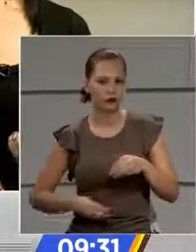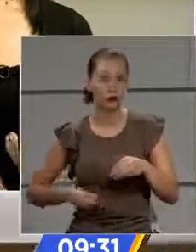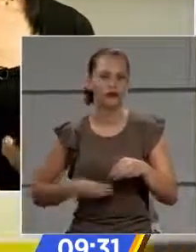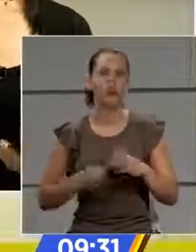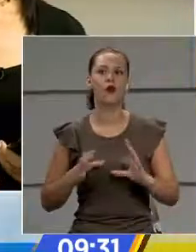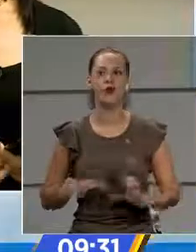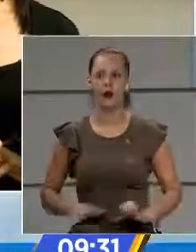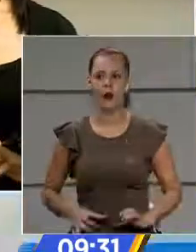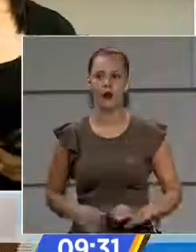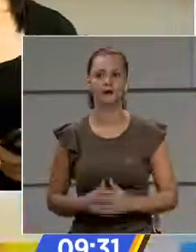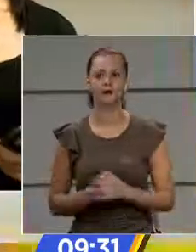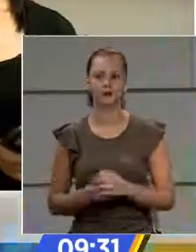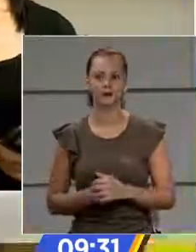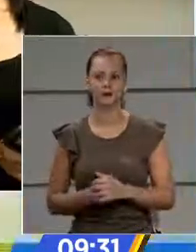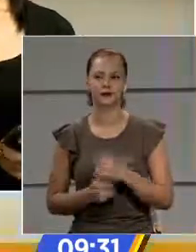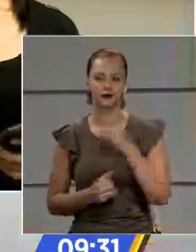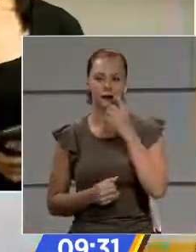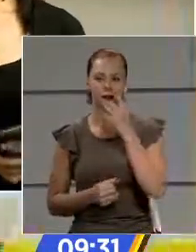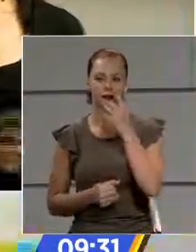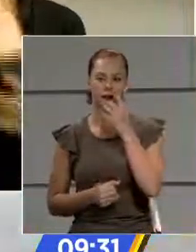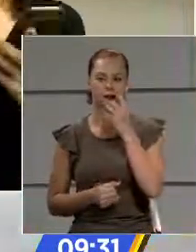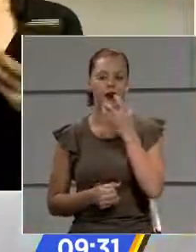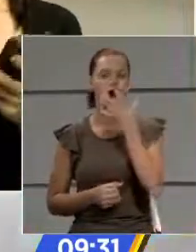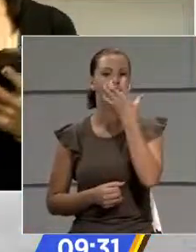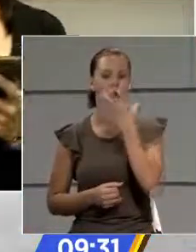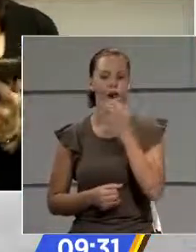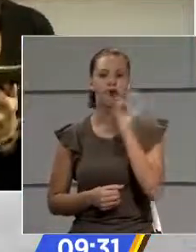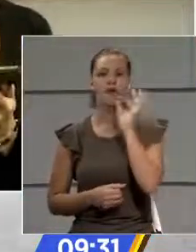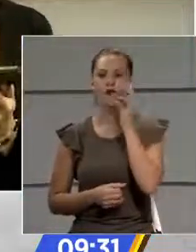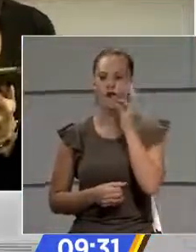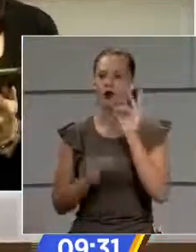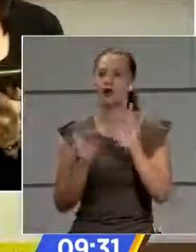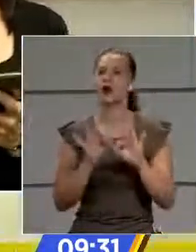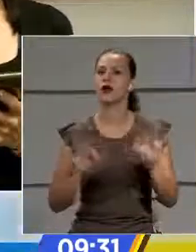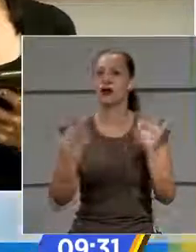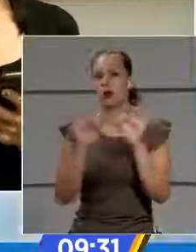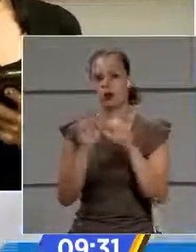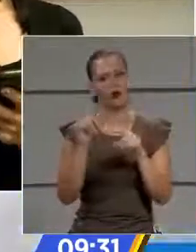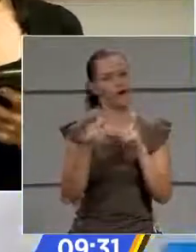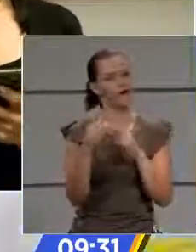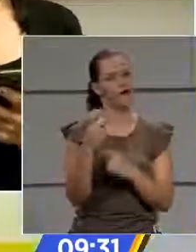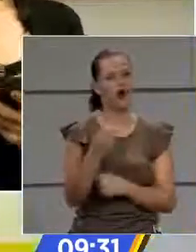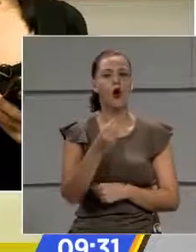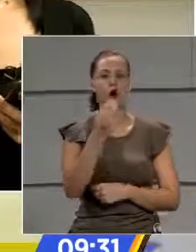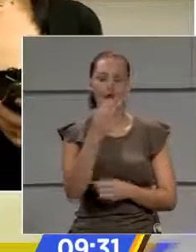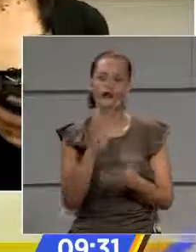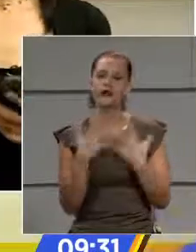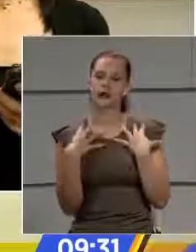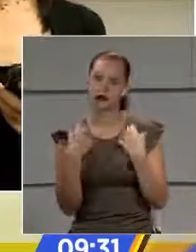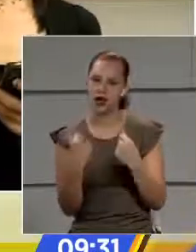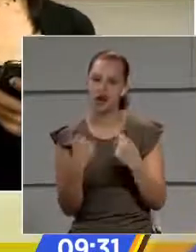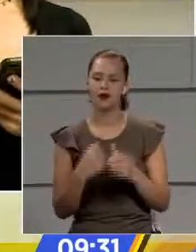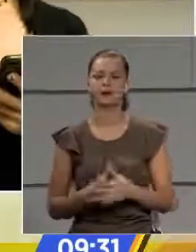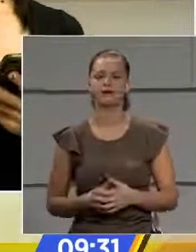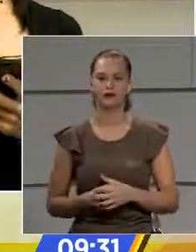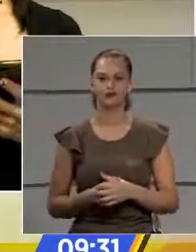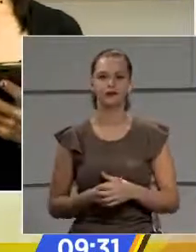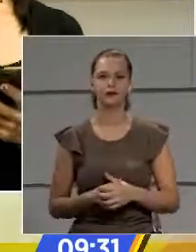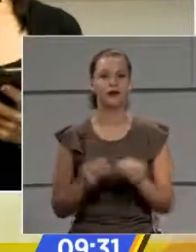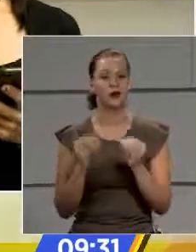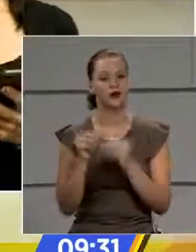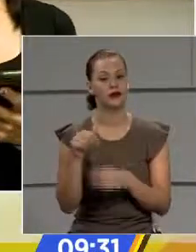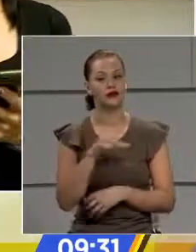cuerpo. Ahora, la fruta es muy importante, nunca puede faltar, ¿verdad? Comer saludablemente. Más esta